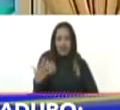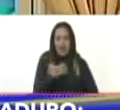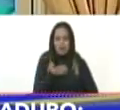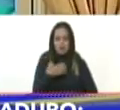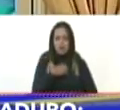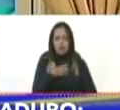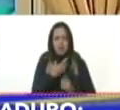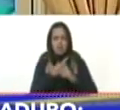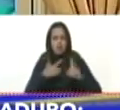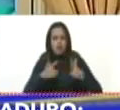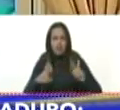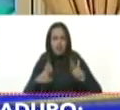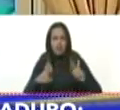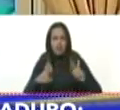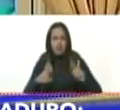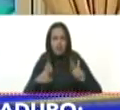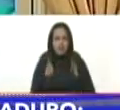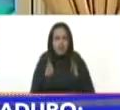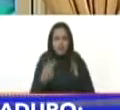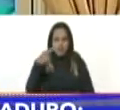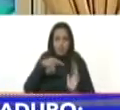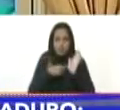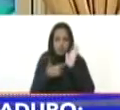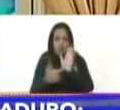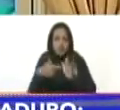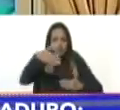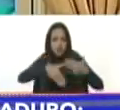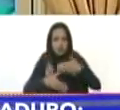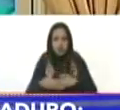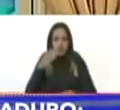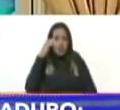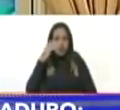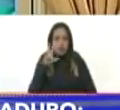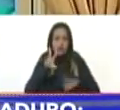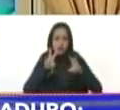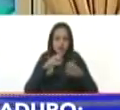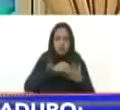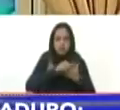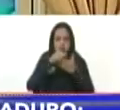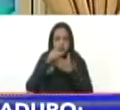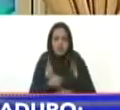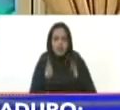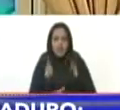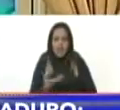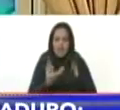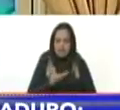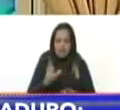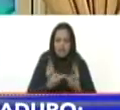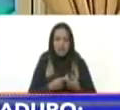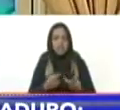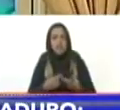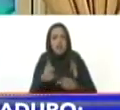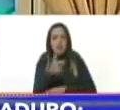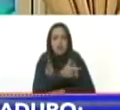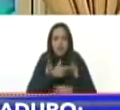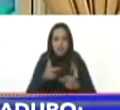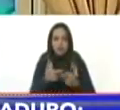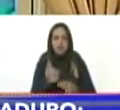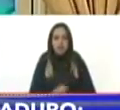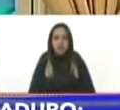Iván Duque, subpresidente de Voto. En Colombia ha surgido un nuevo liderazgo en alcaldes, alcaldesas, gobernadores y